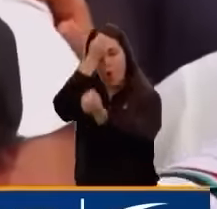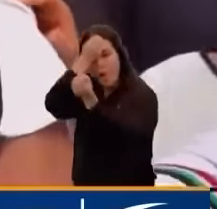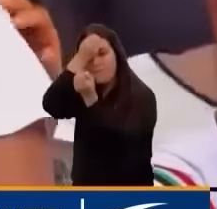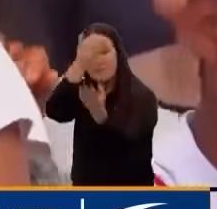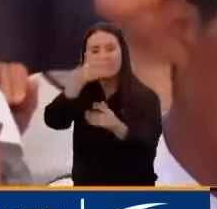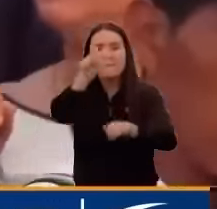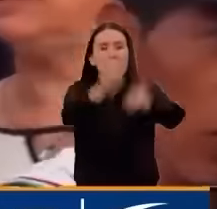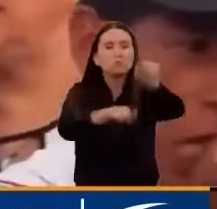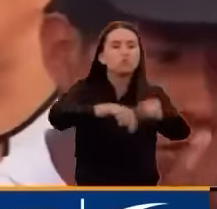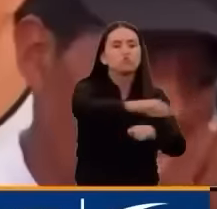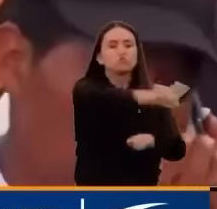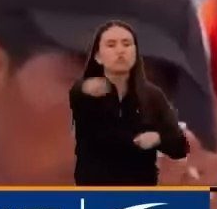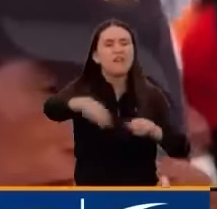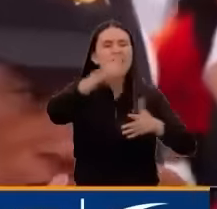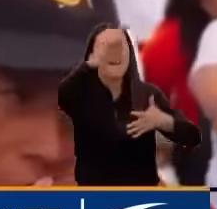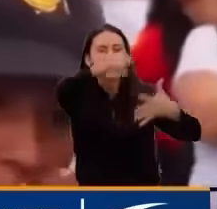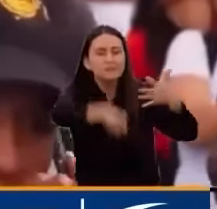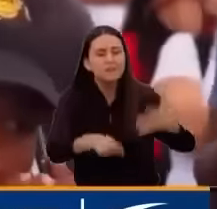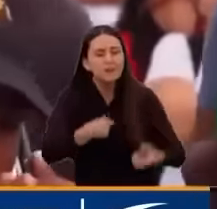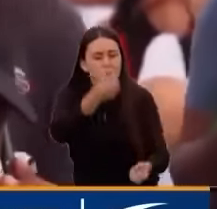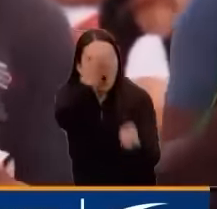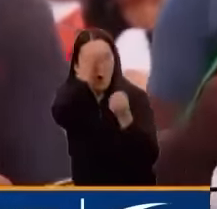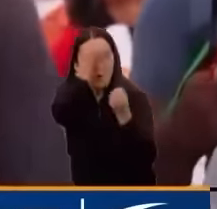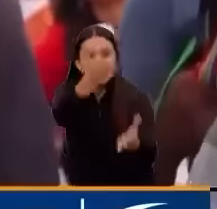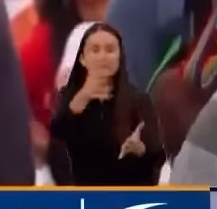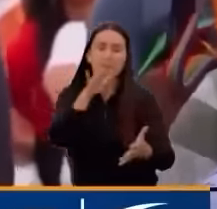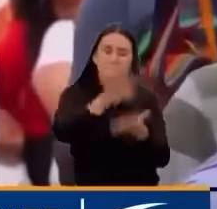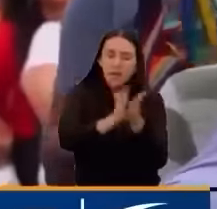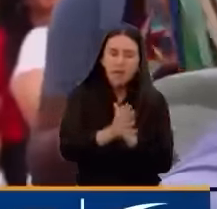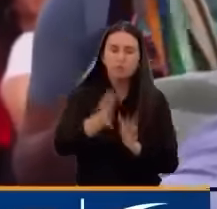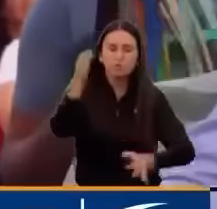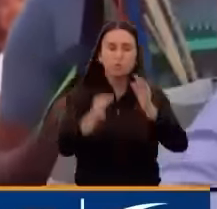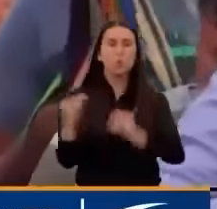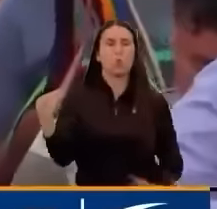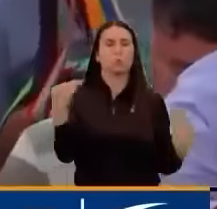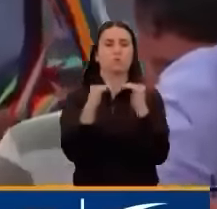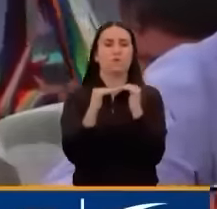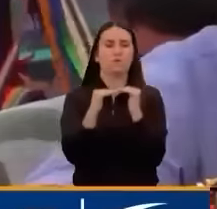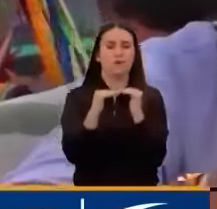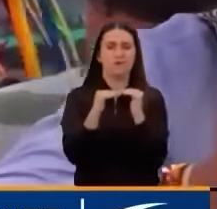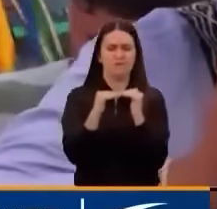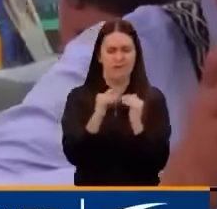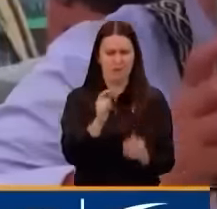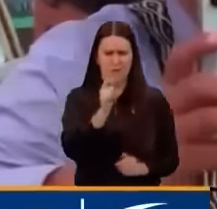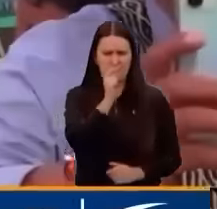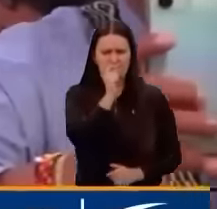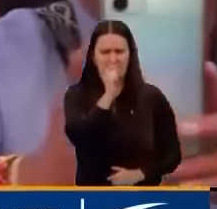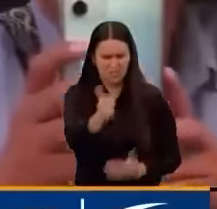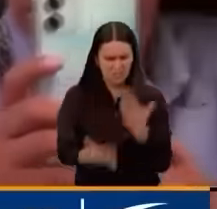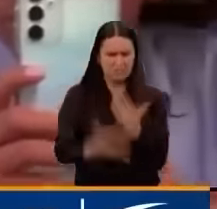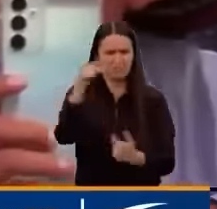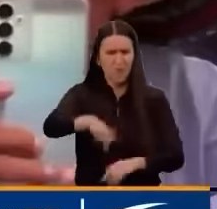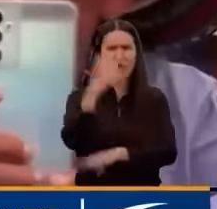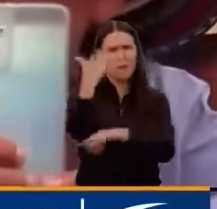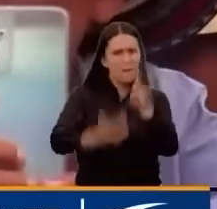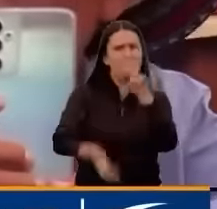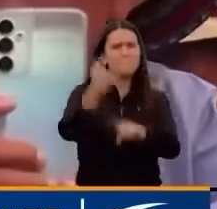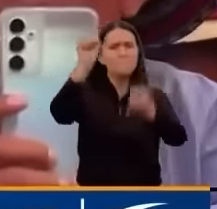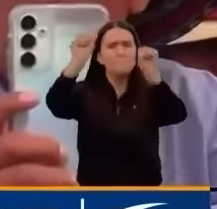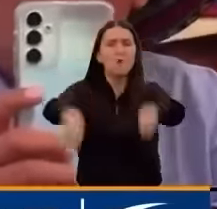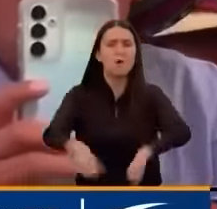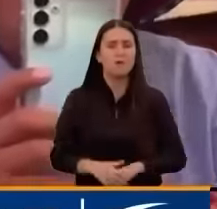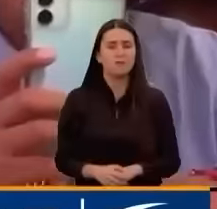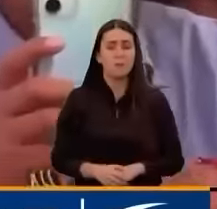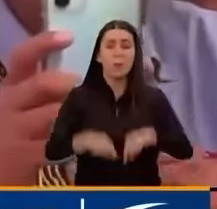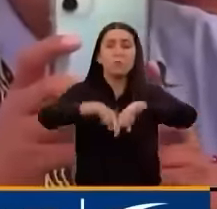pueblo su mandato de paz y de justicia, que es fácil de lograr en Colombia. Es